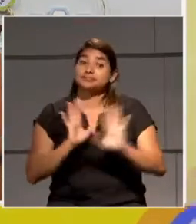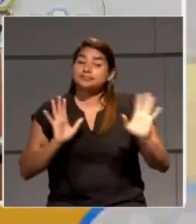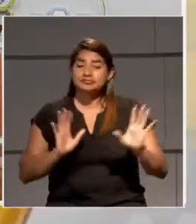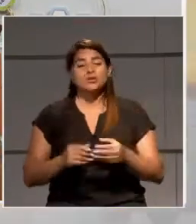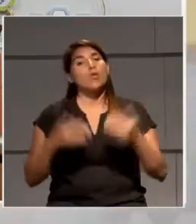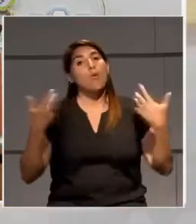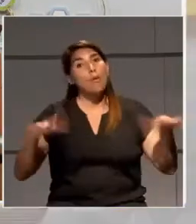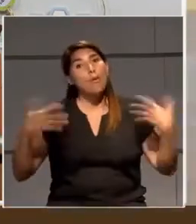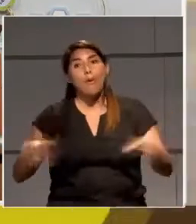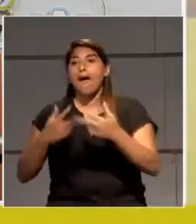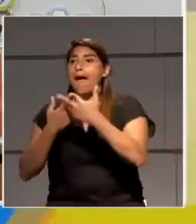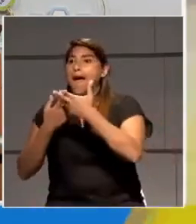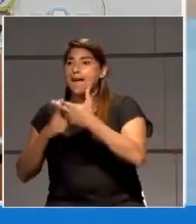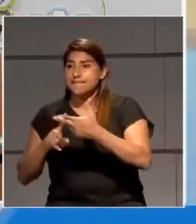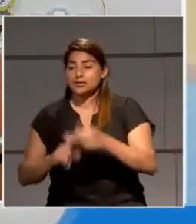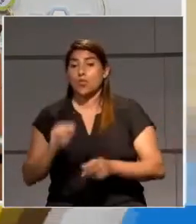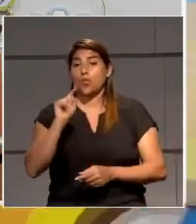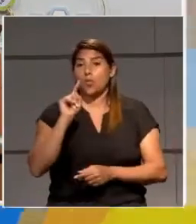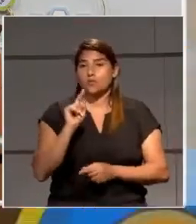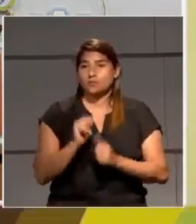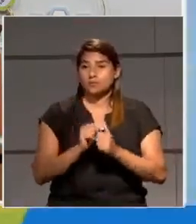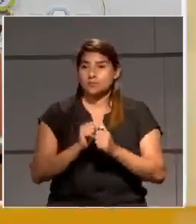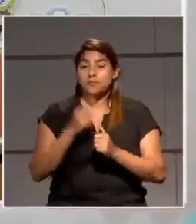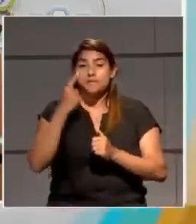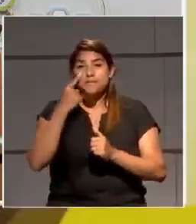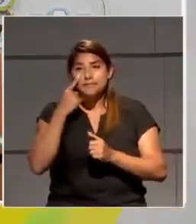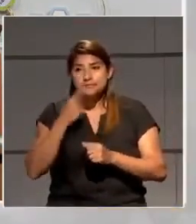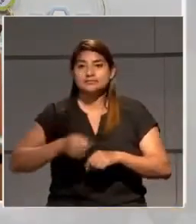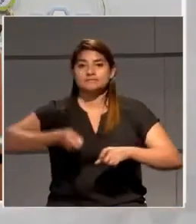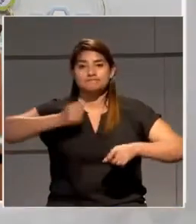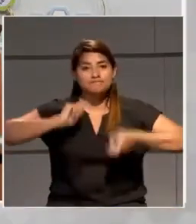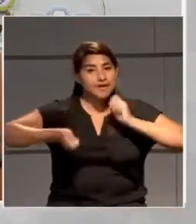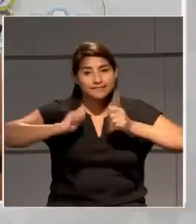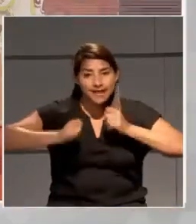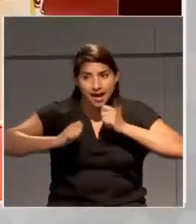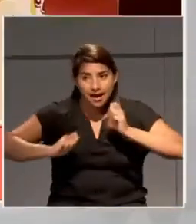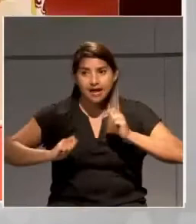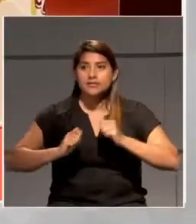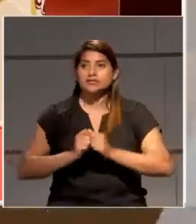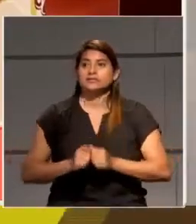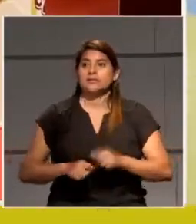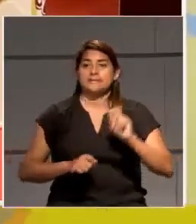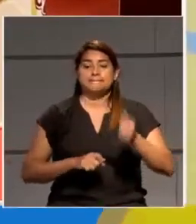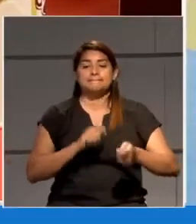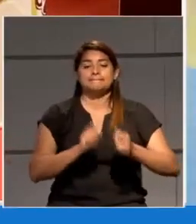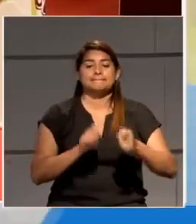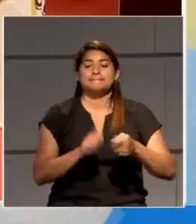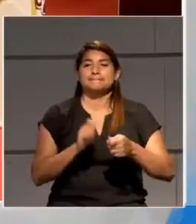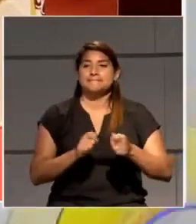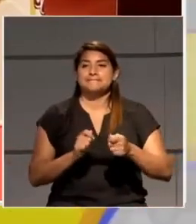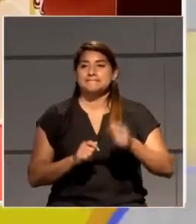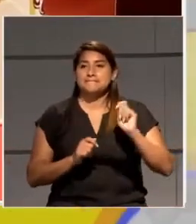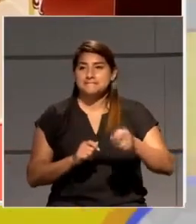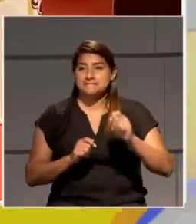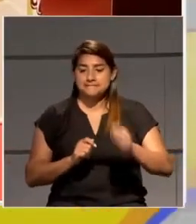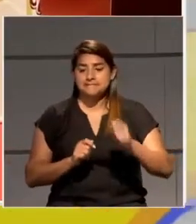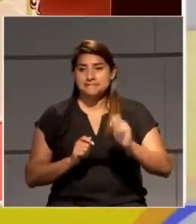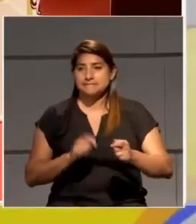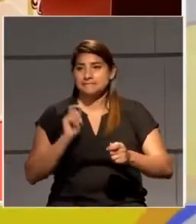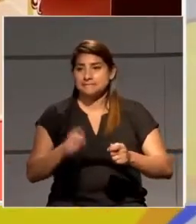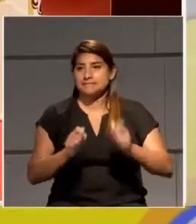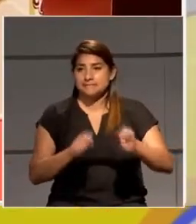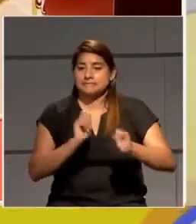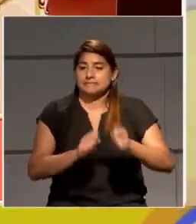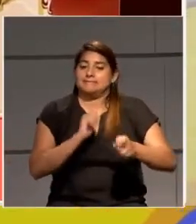entonces empecemos. Bueno, a ver. ¡Tan, tan! ¡Tan, tan!